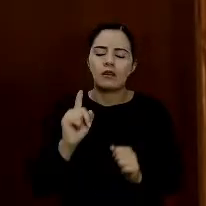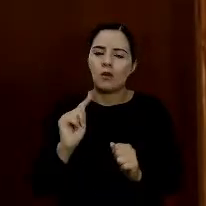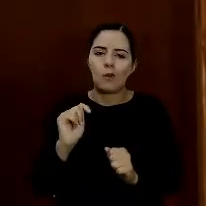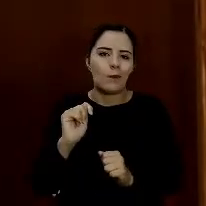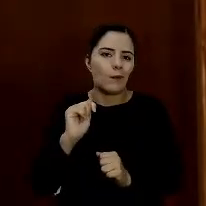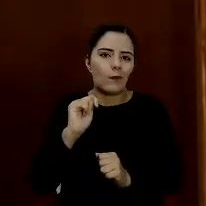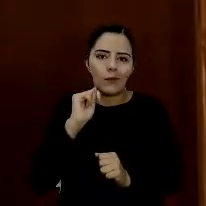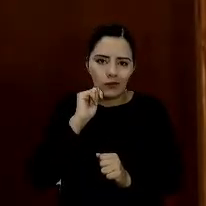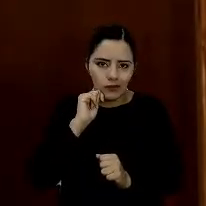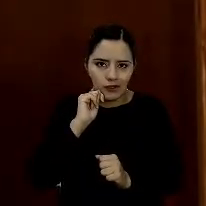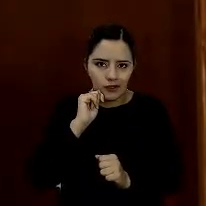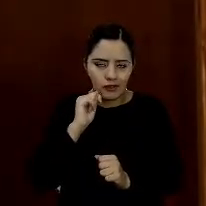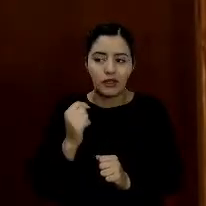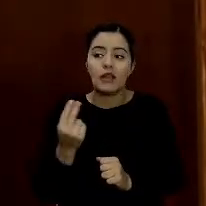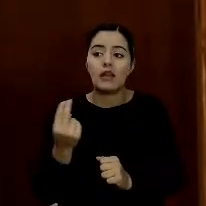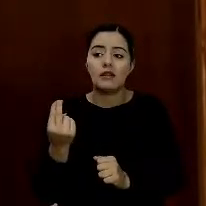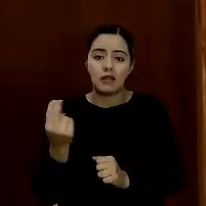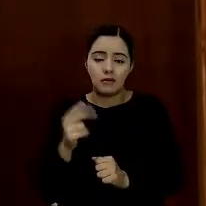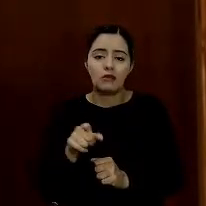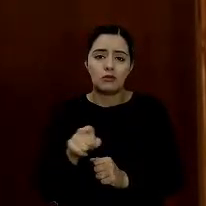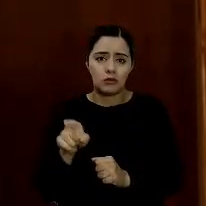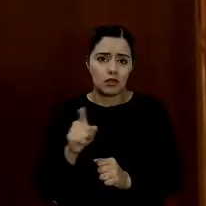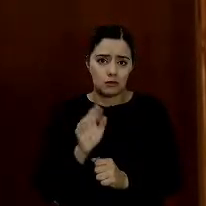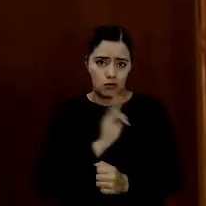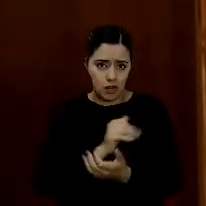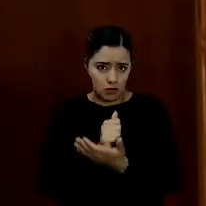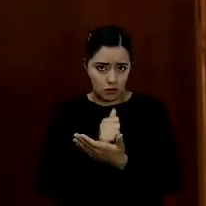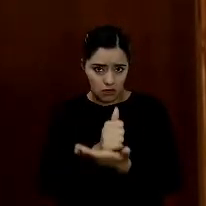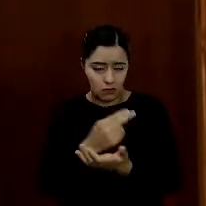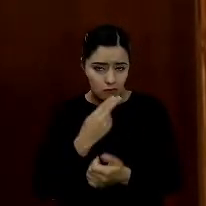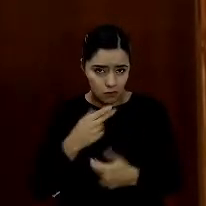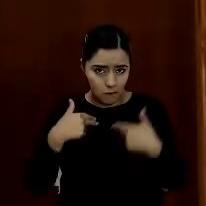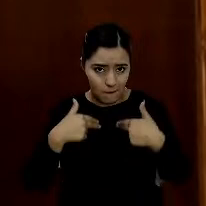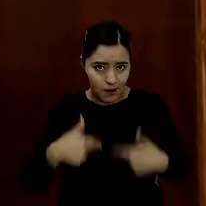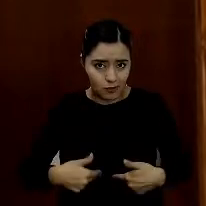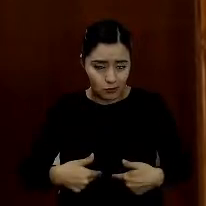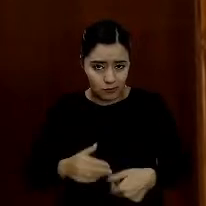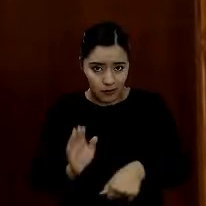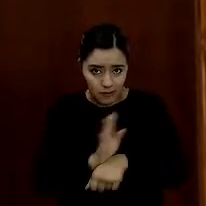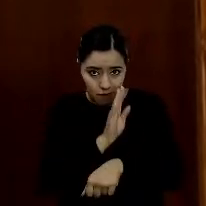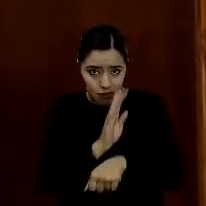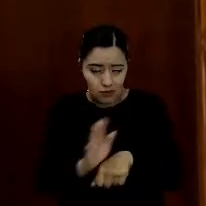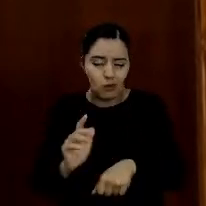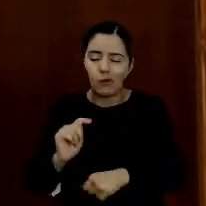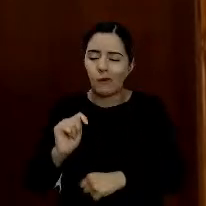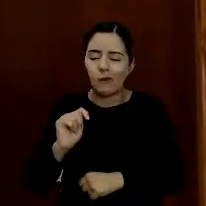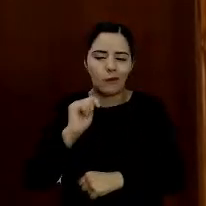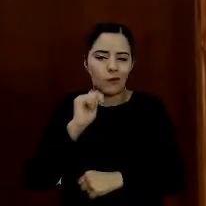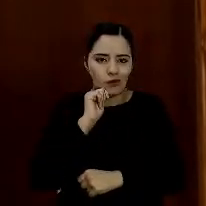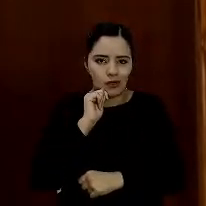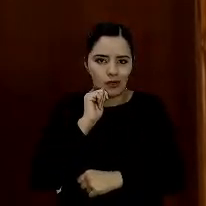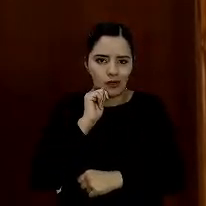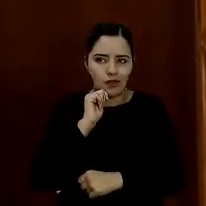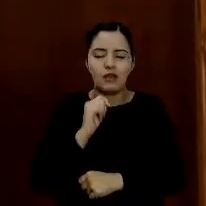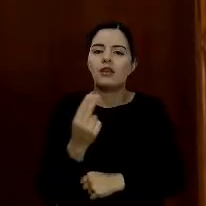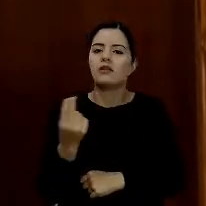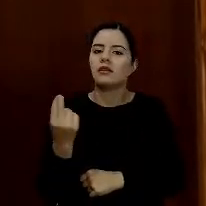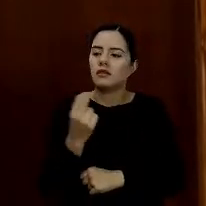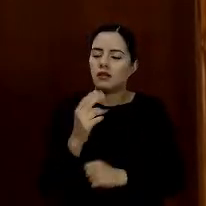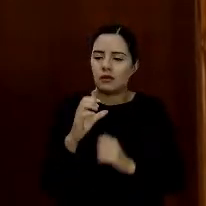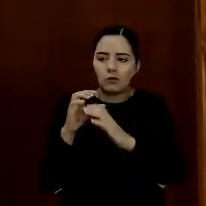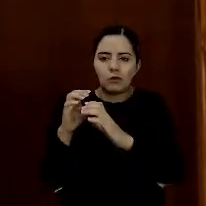no tener para los seres humanos, pues se respalda en un enfoque